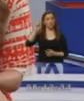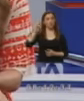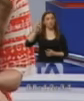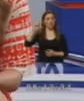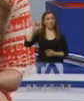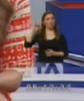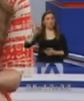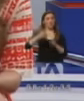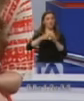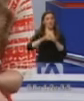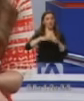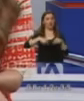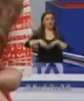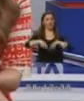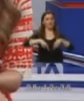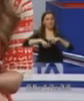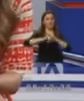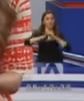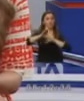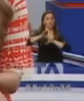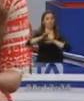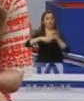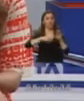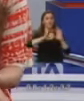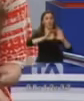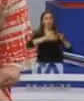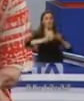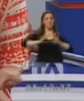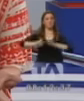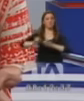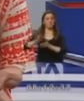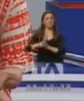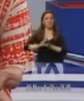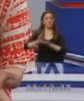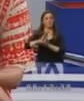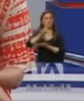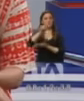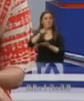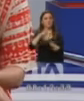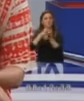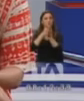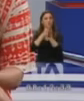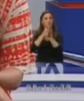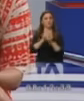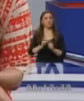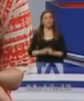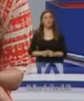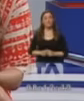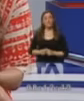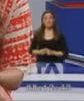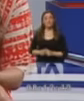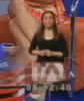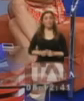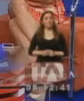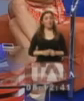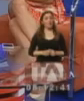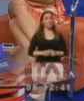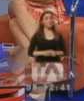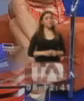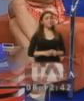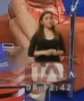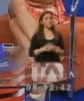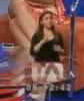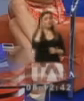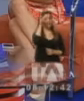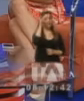tantos problemas de movilidad y otros sectores que necesitan urgentemente alternativas, ¿no? Correcto. Yo creo que más que